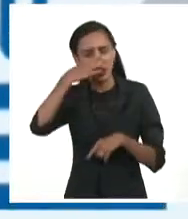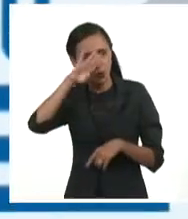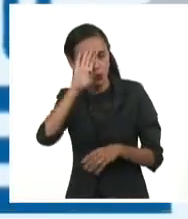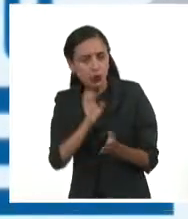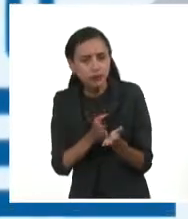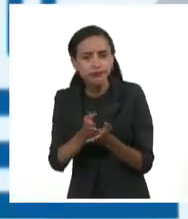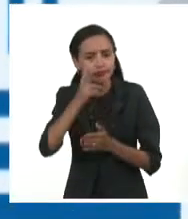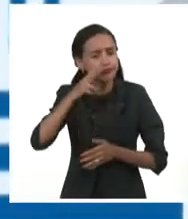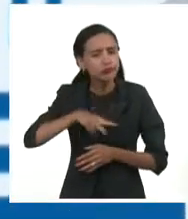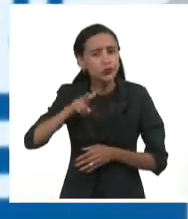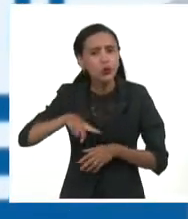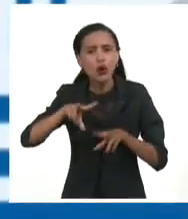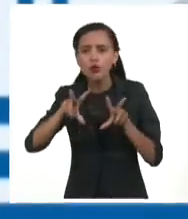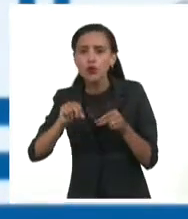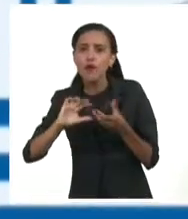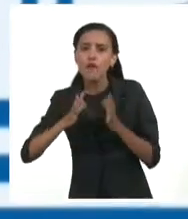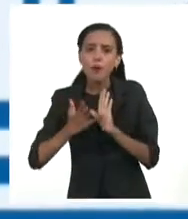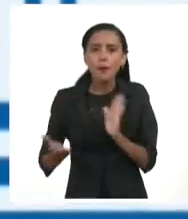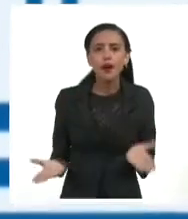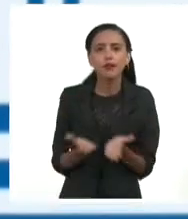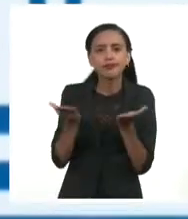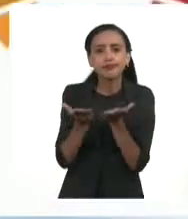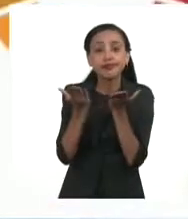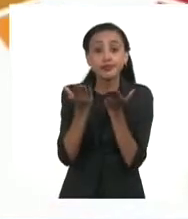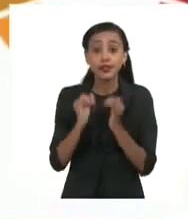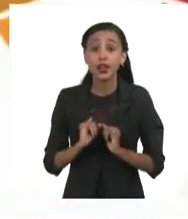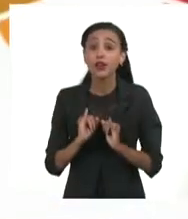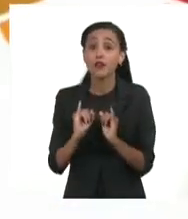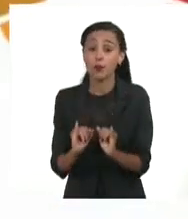en la búsqueda de nuevas metas de desarrollo, subrayó la encargada en el evento.